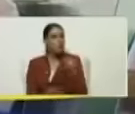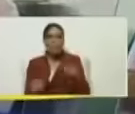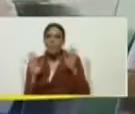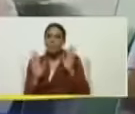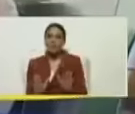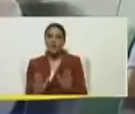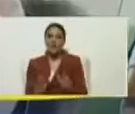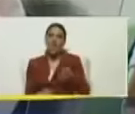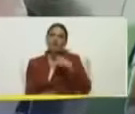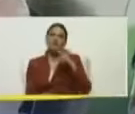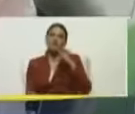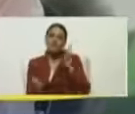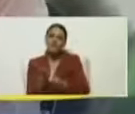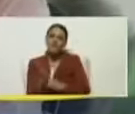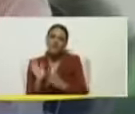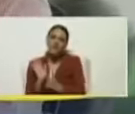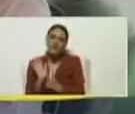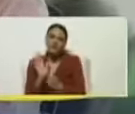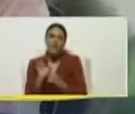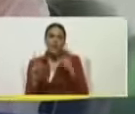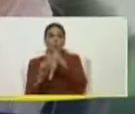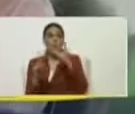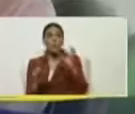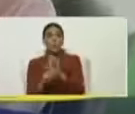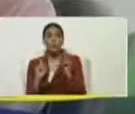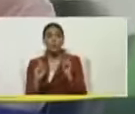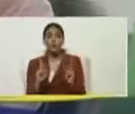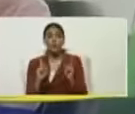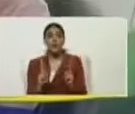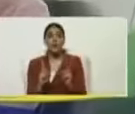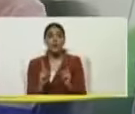Somos una realidad ángel cultural.